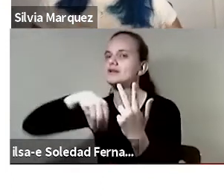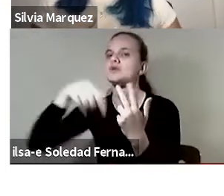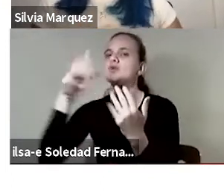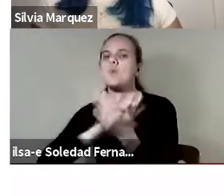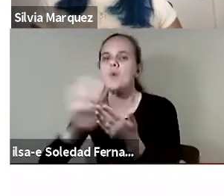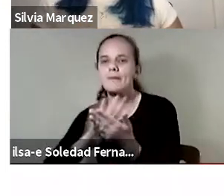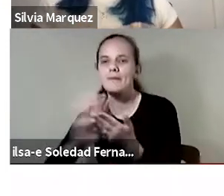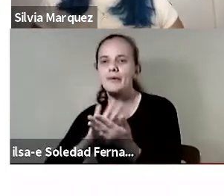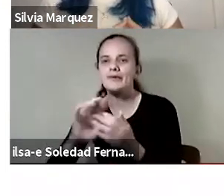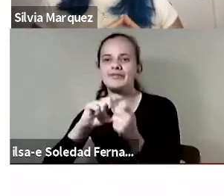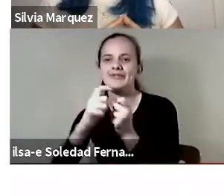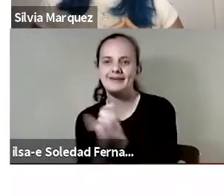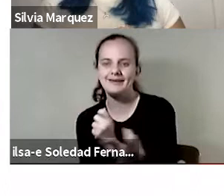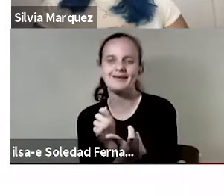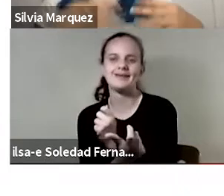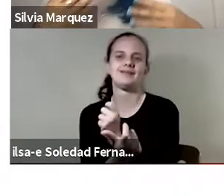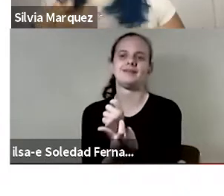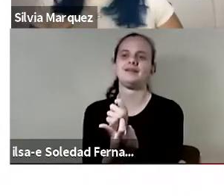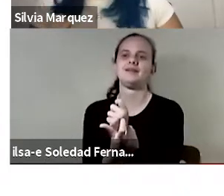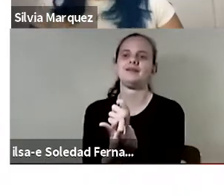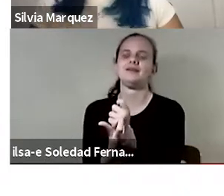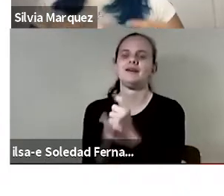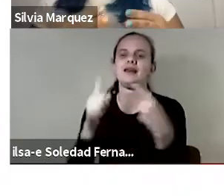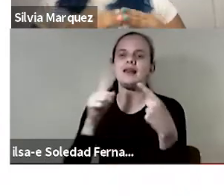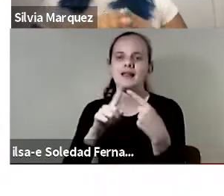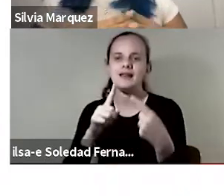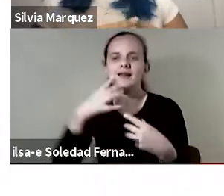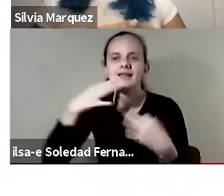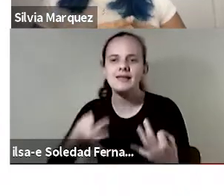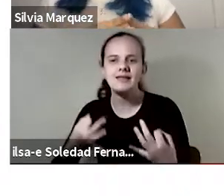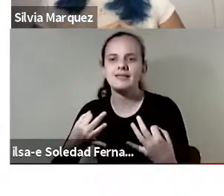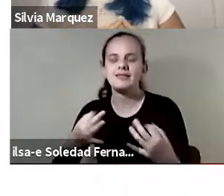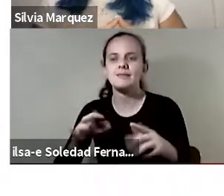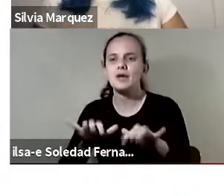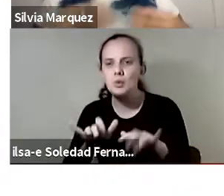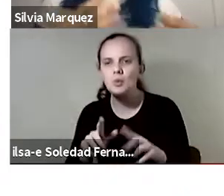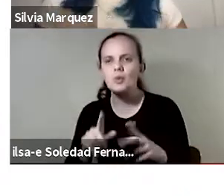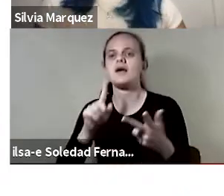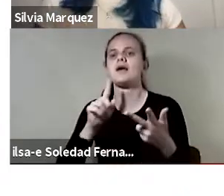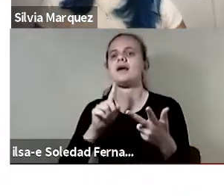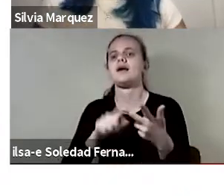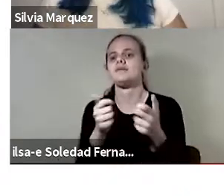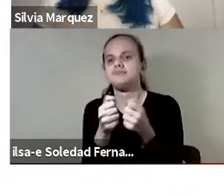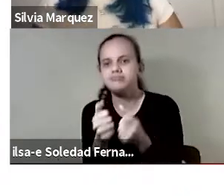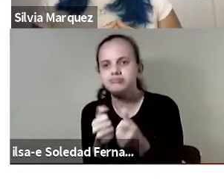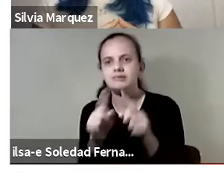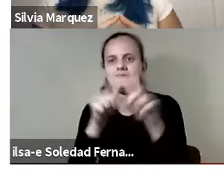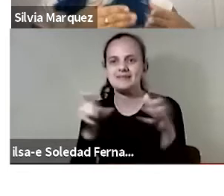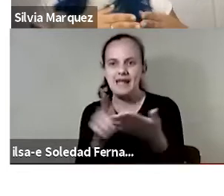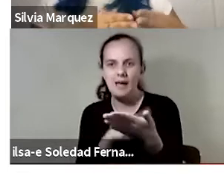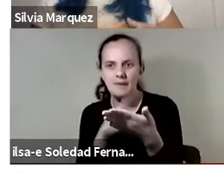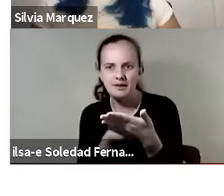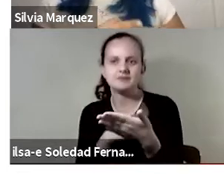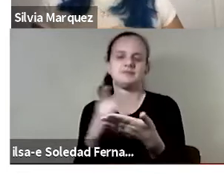más consideraciones, como decía Susi, con esto de Internet de las cosas, con no sé, realidad virtual, y con